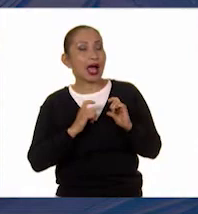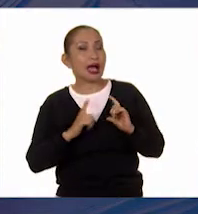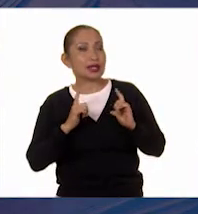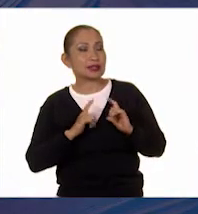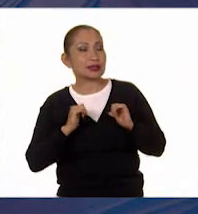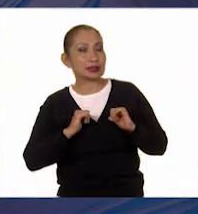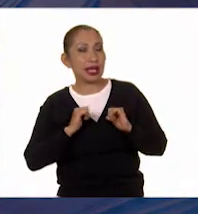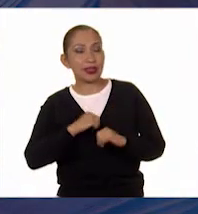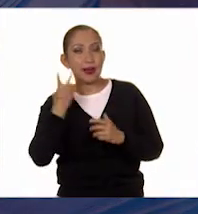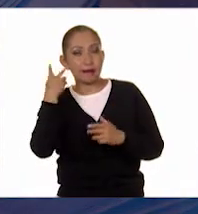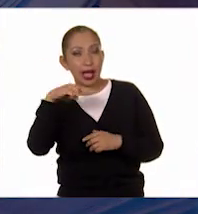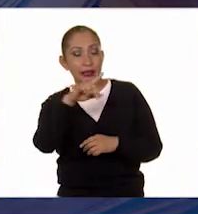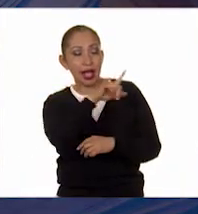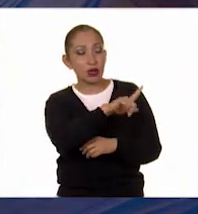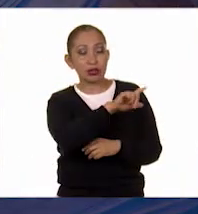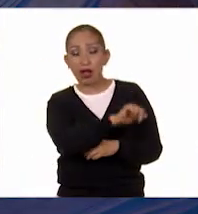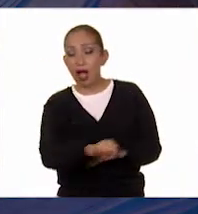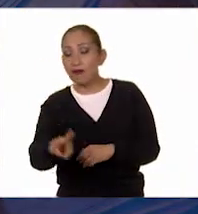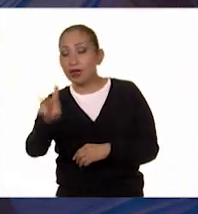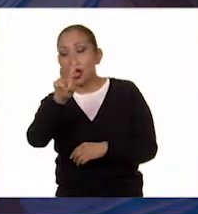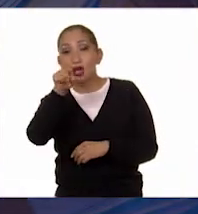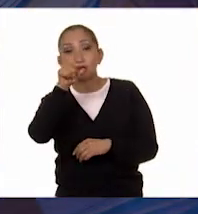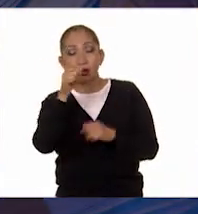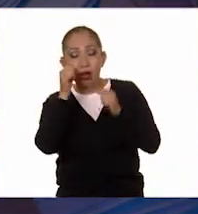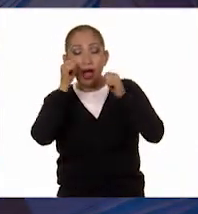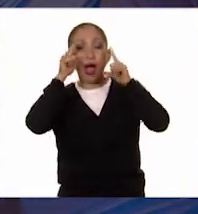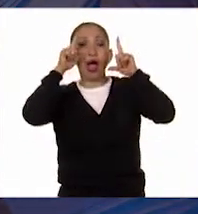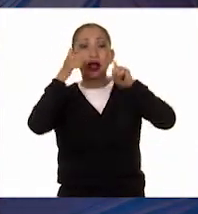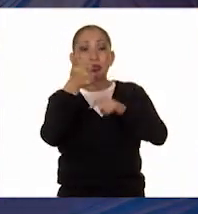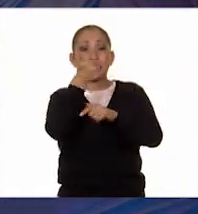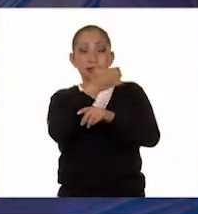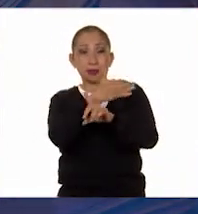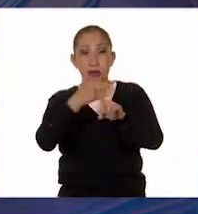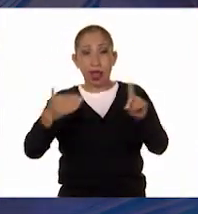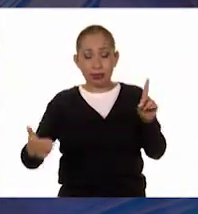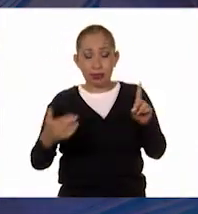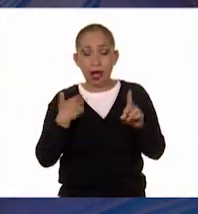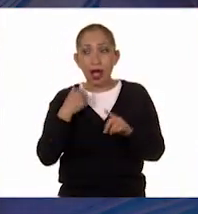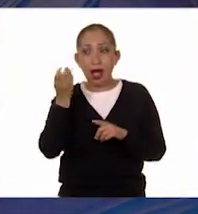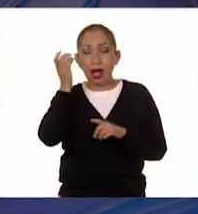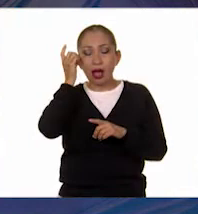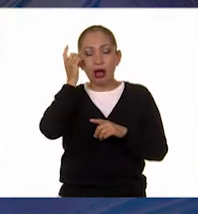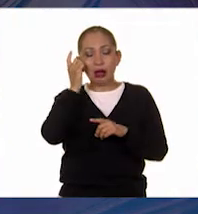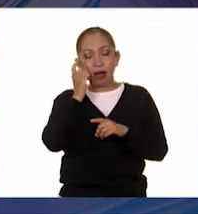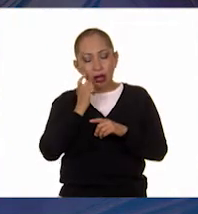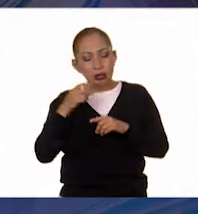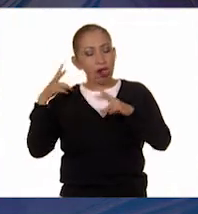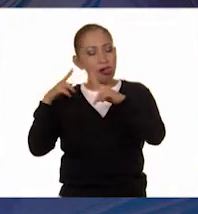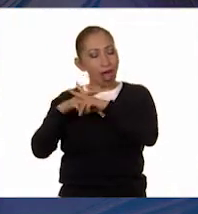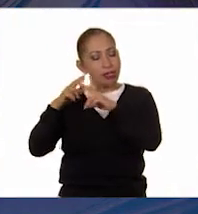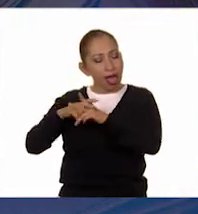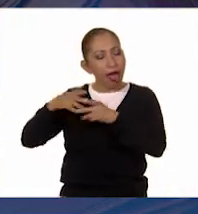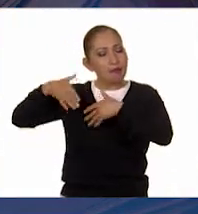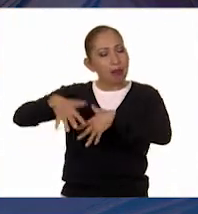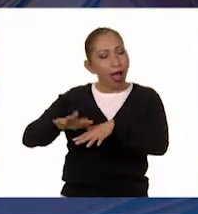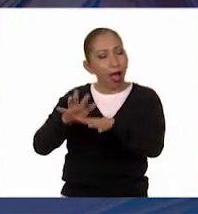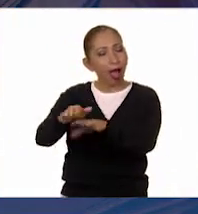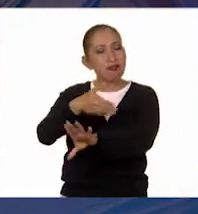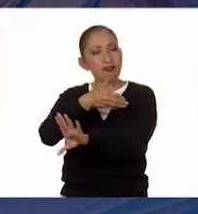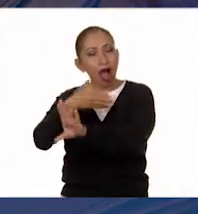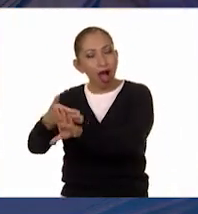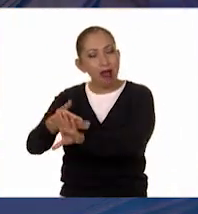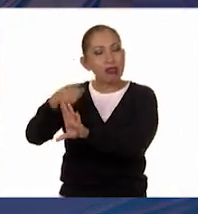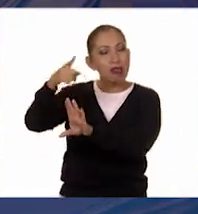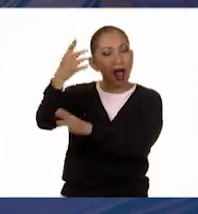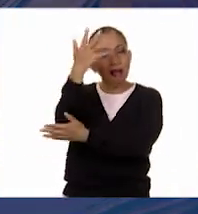los días, de lunes a viernes, te despertaba a las 6:30. Quedaba atrás un sueño de combates a la orilla del mar, ataques a los bastiones